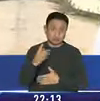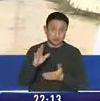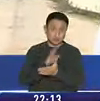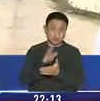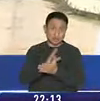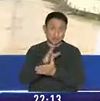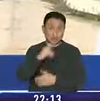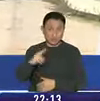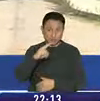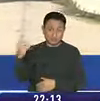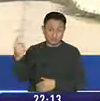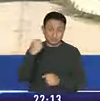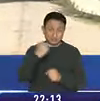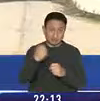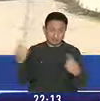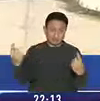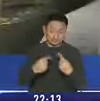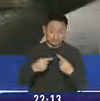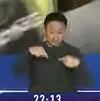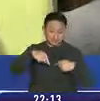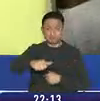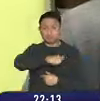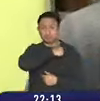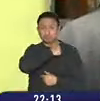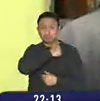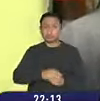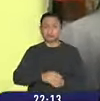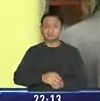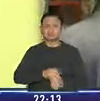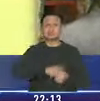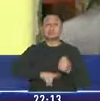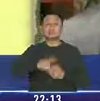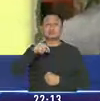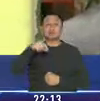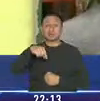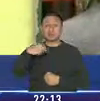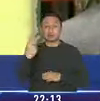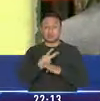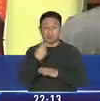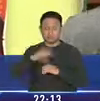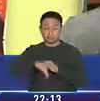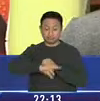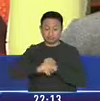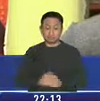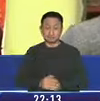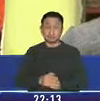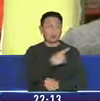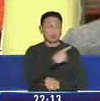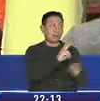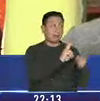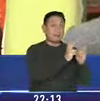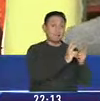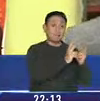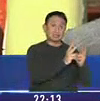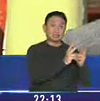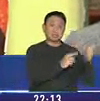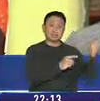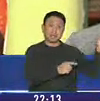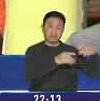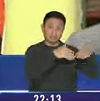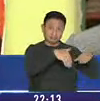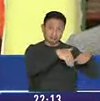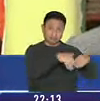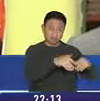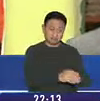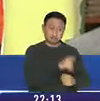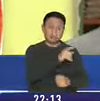del trabajo, del estudio, son asaltados. A mis hermanas les han asaltado dos veces, a las vecinas acá en la esquina, unas señoras